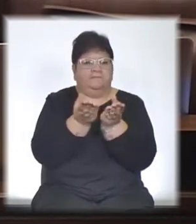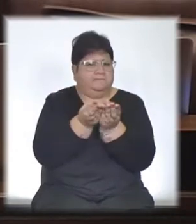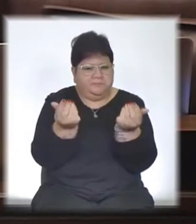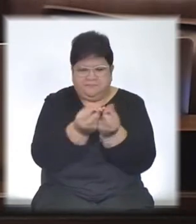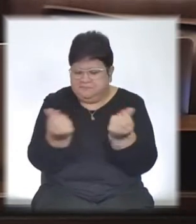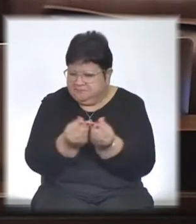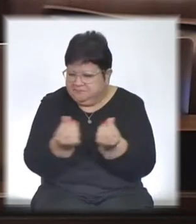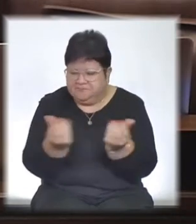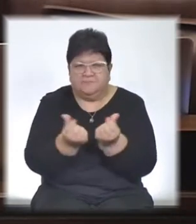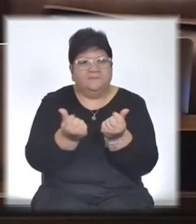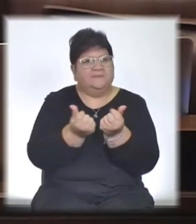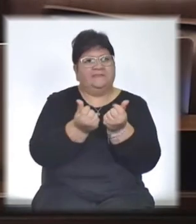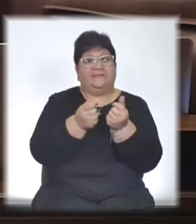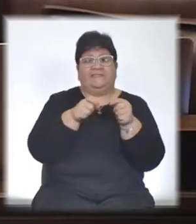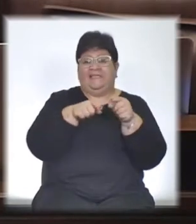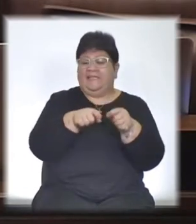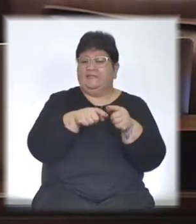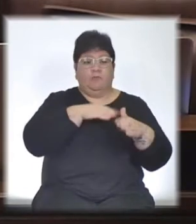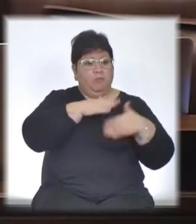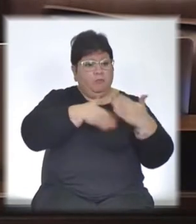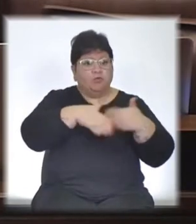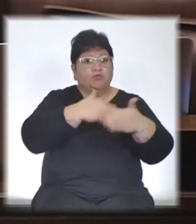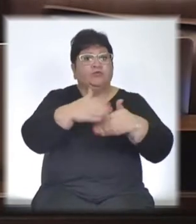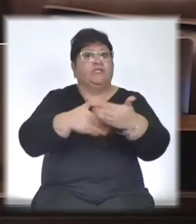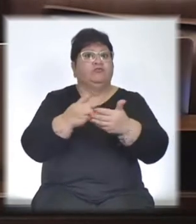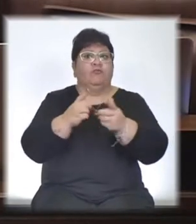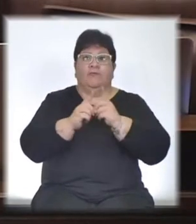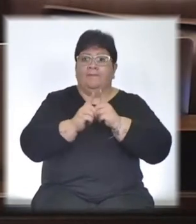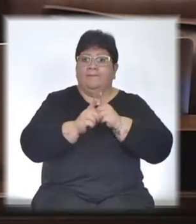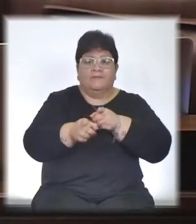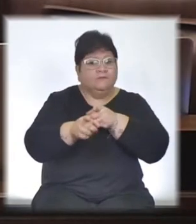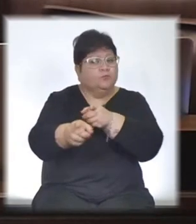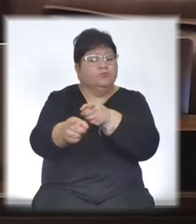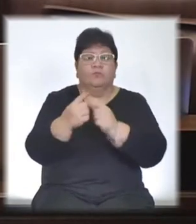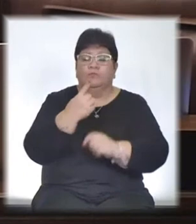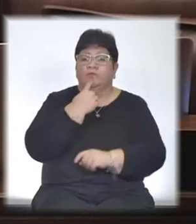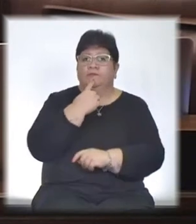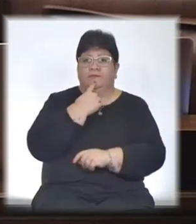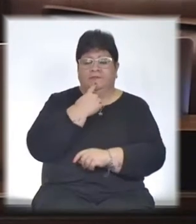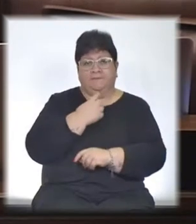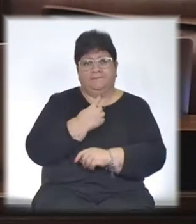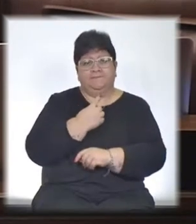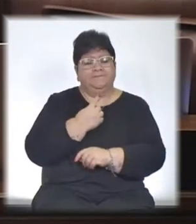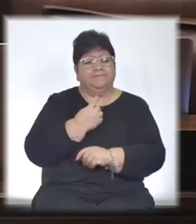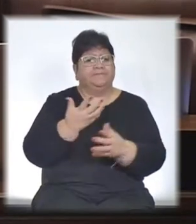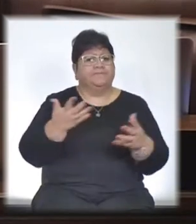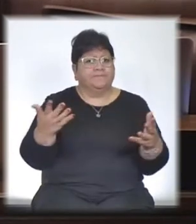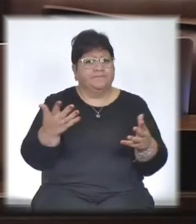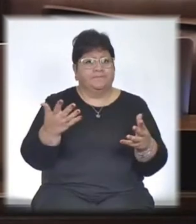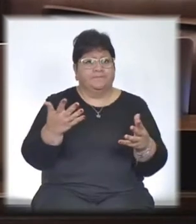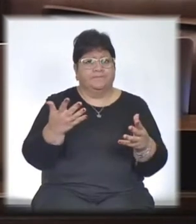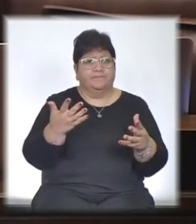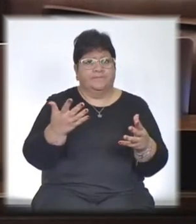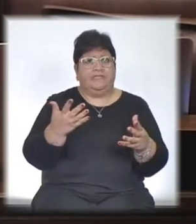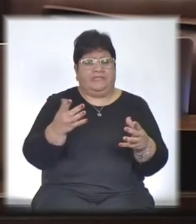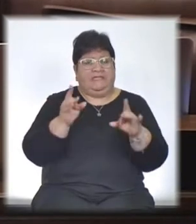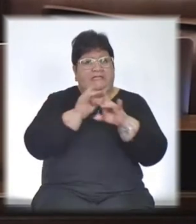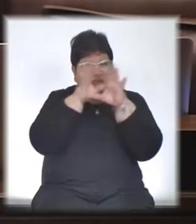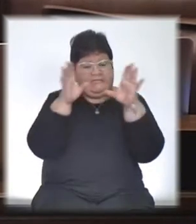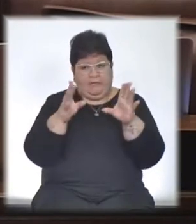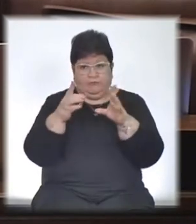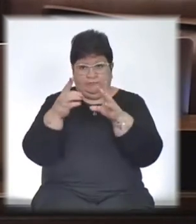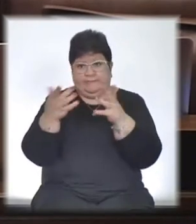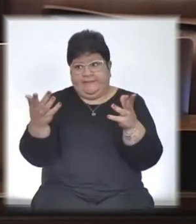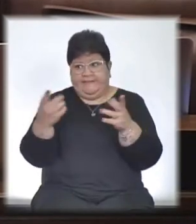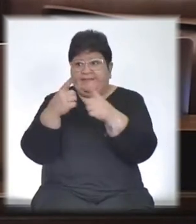del masivo proceso de persecución política. Porque es claro, y esto es una diferencia entre